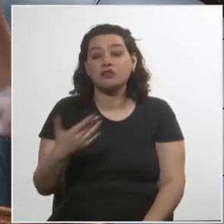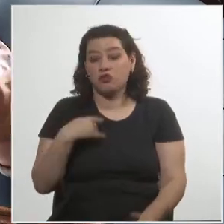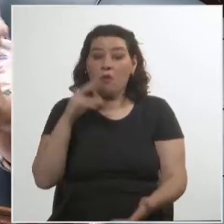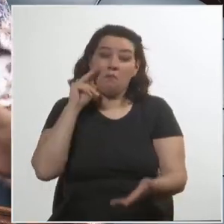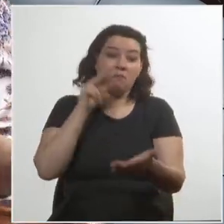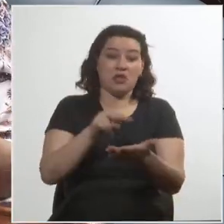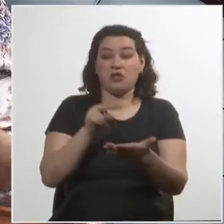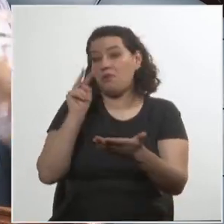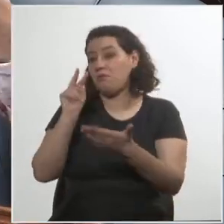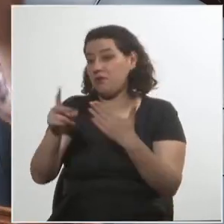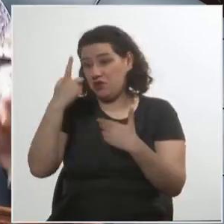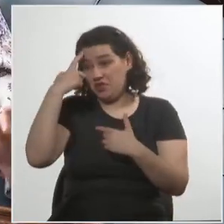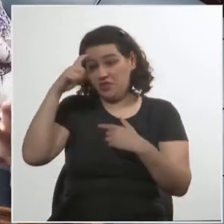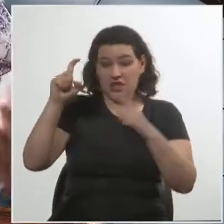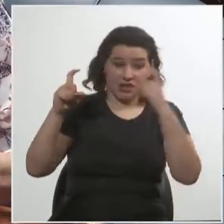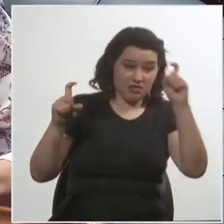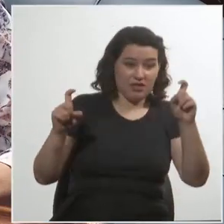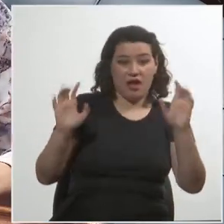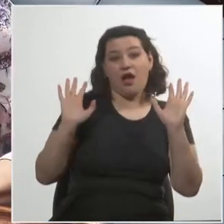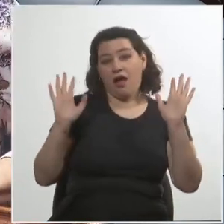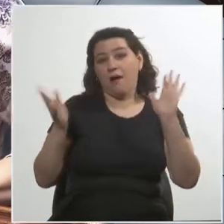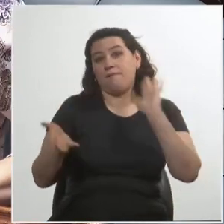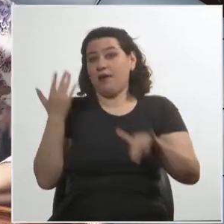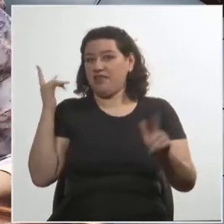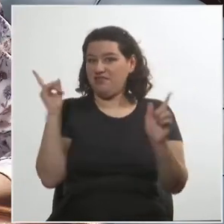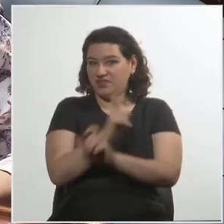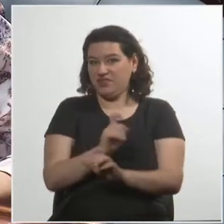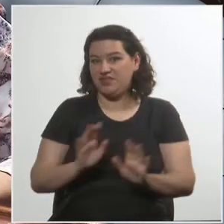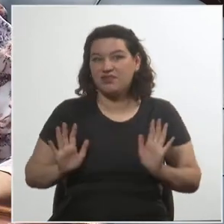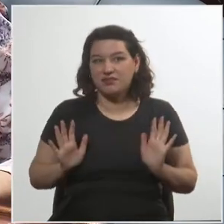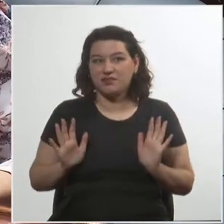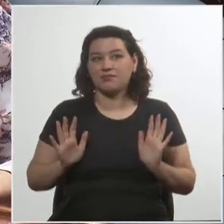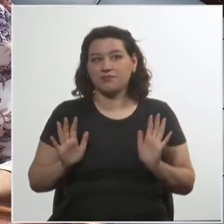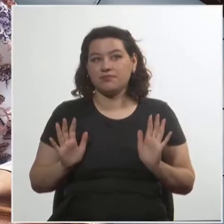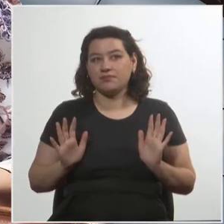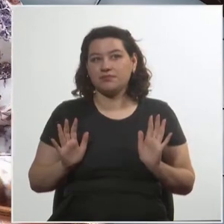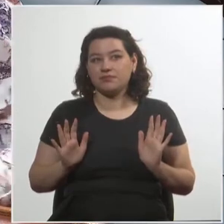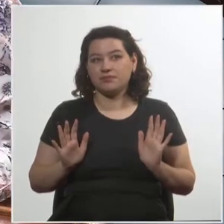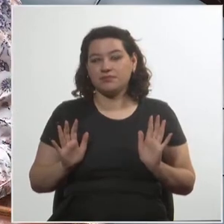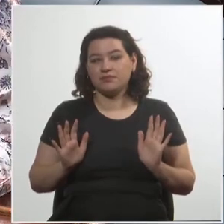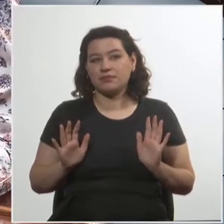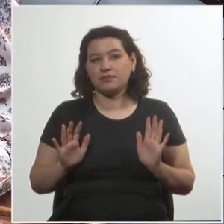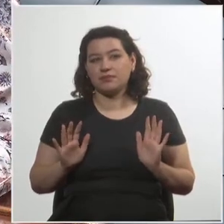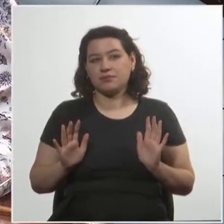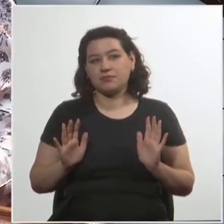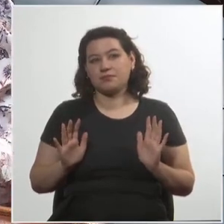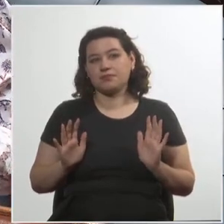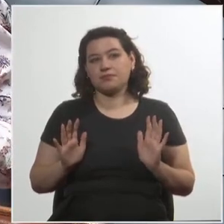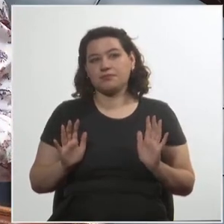pongo a mirar ideología compartes ahí se me complica más todavía el panorama